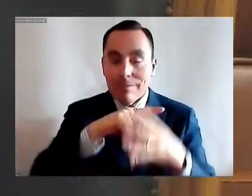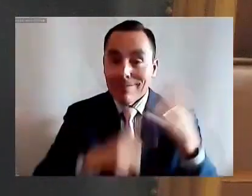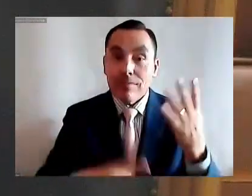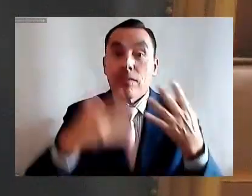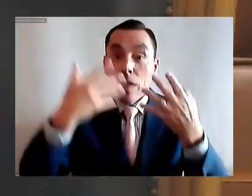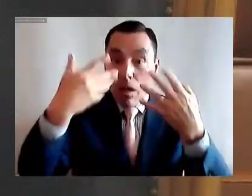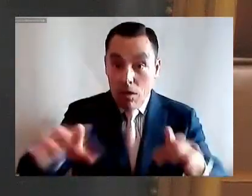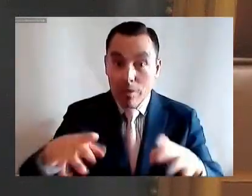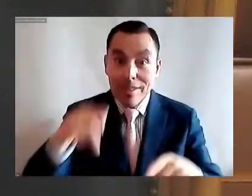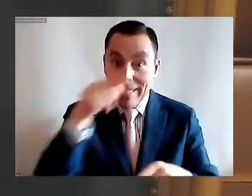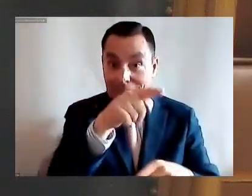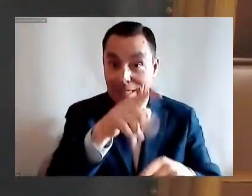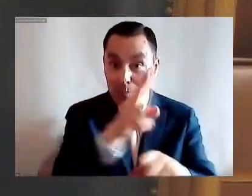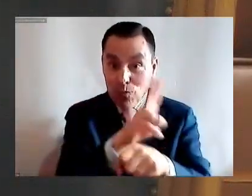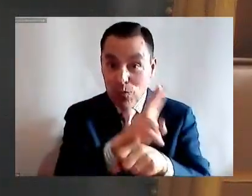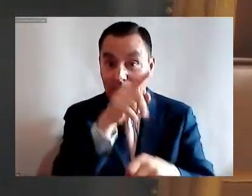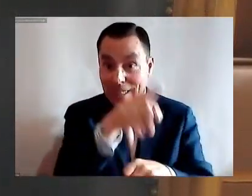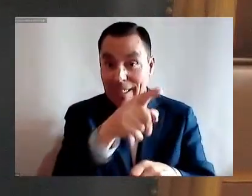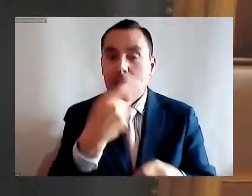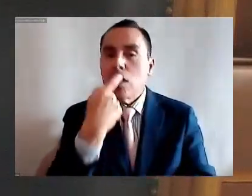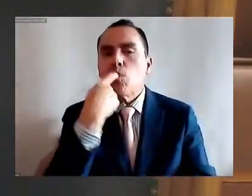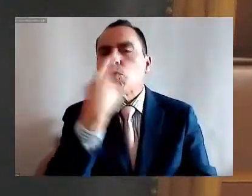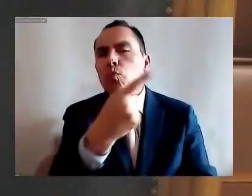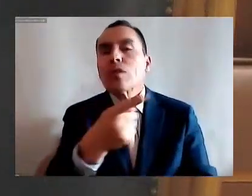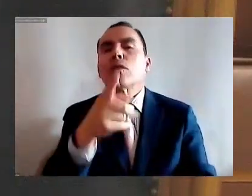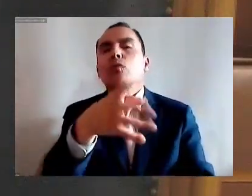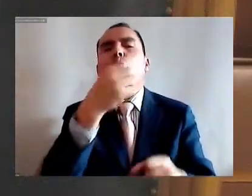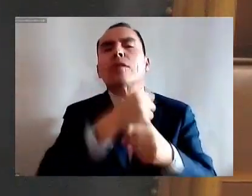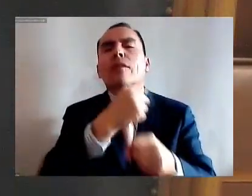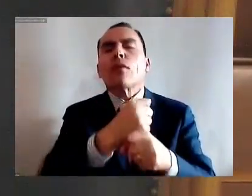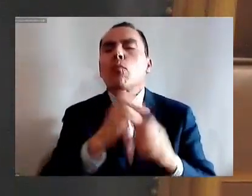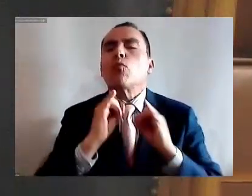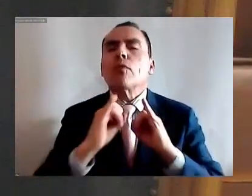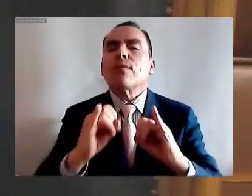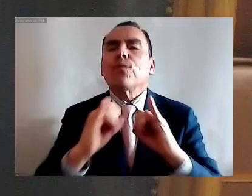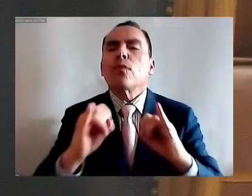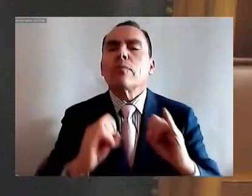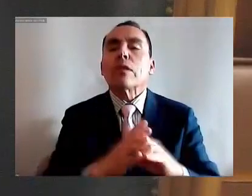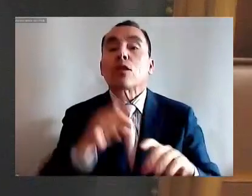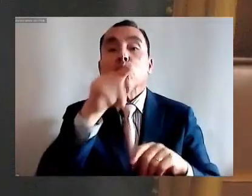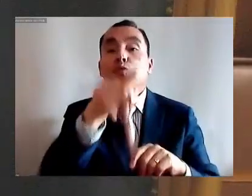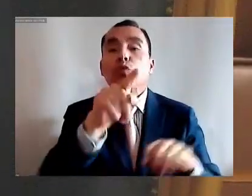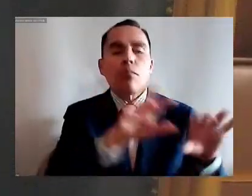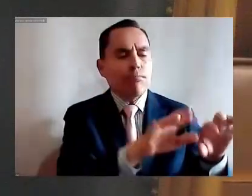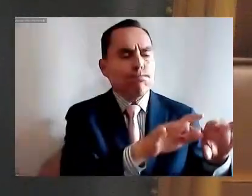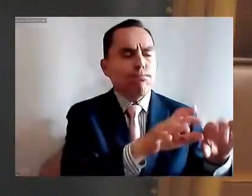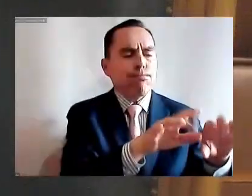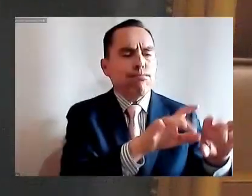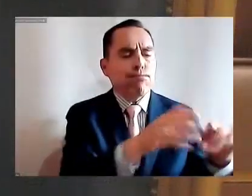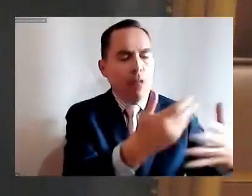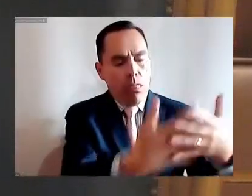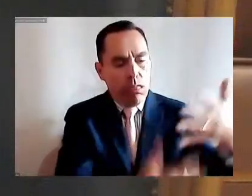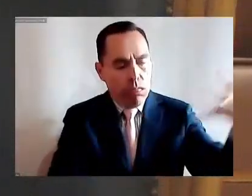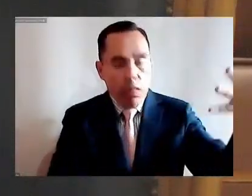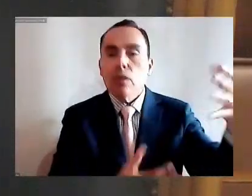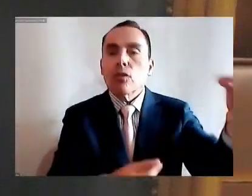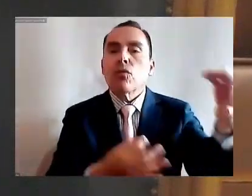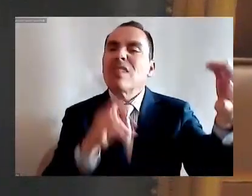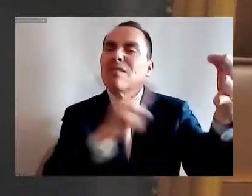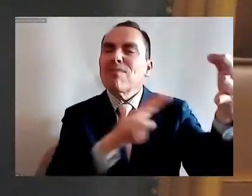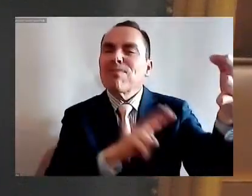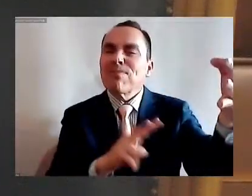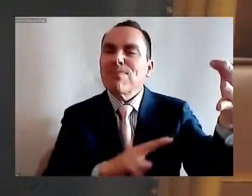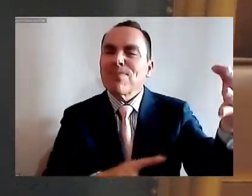distinguidas profesoras la elaboración de un informe que contuviera un panorama general sobre diversos problemas que